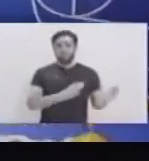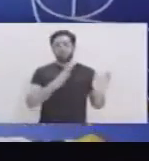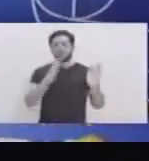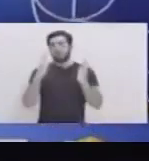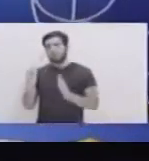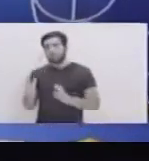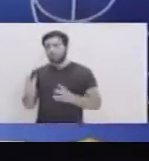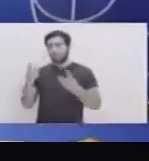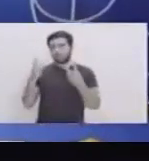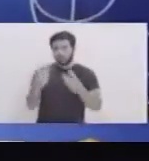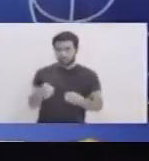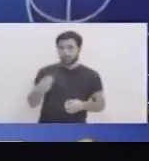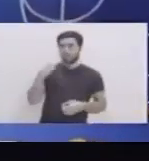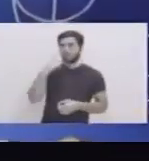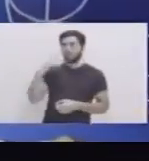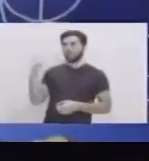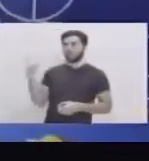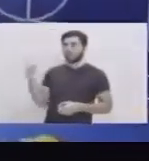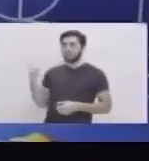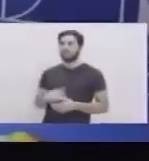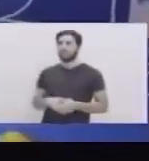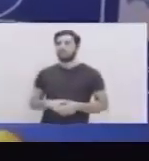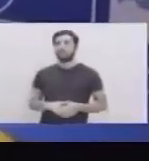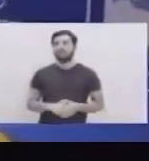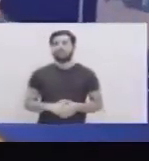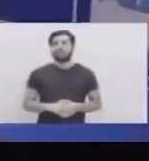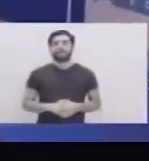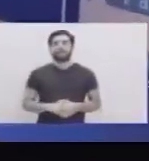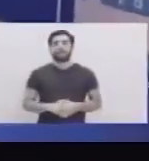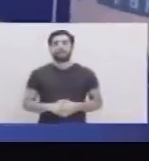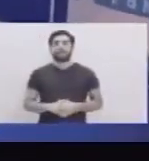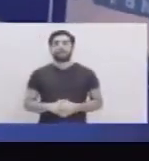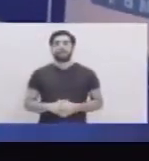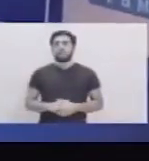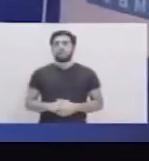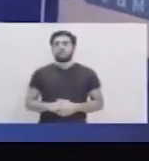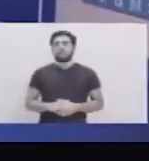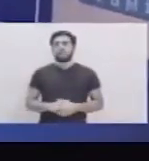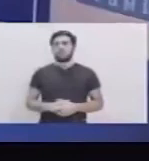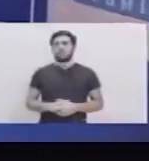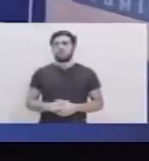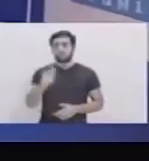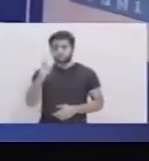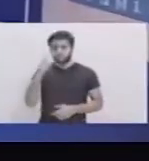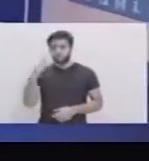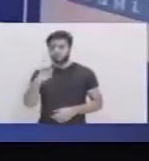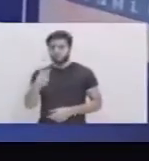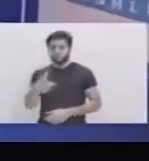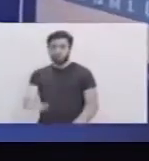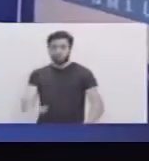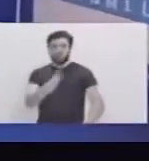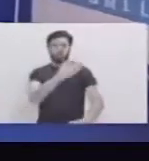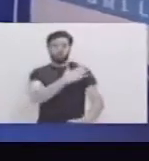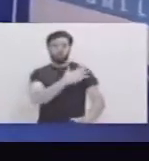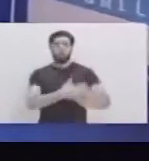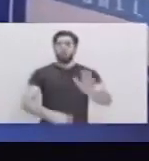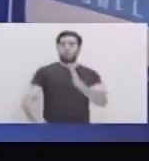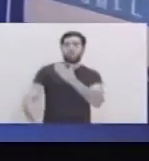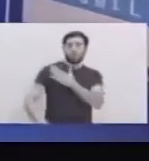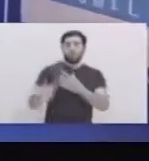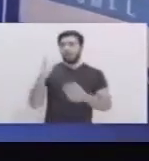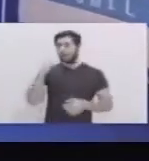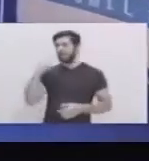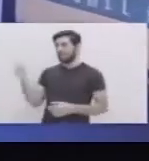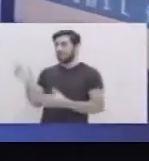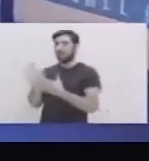Paso a lo que es la siguiente plancha. Siempre sigo. Posición inicial. Voy tocando